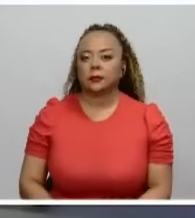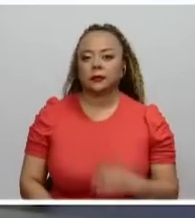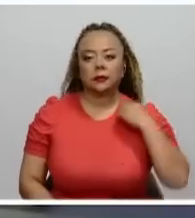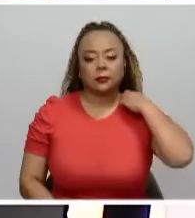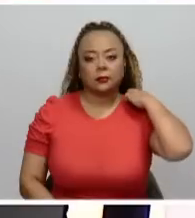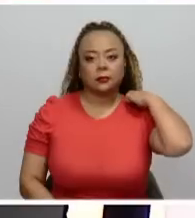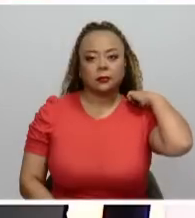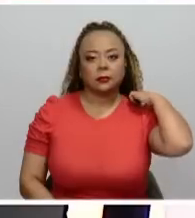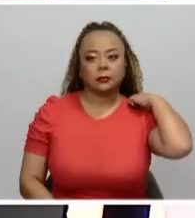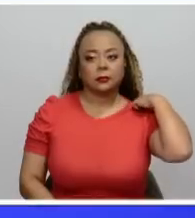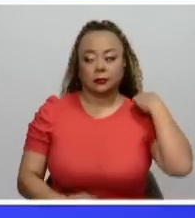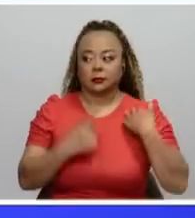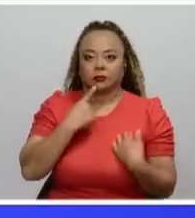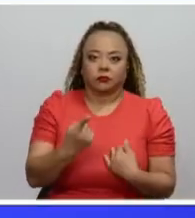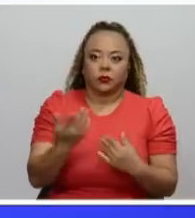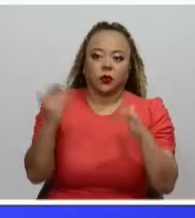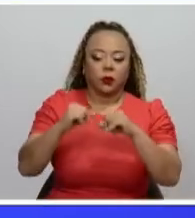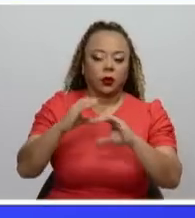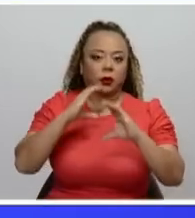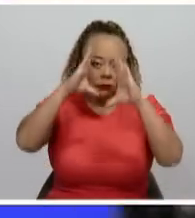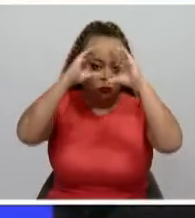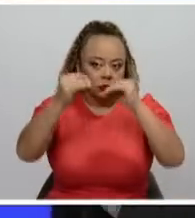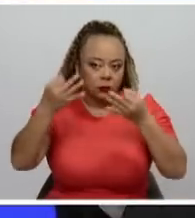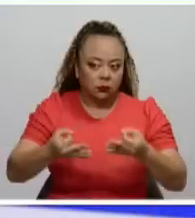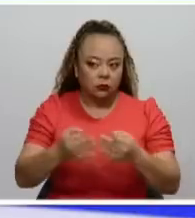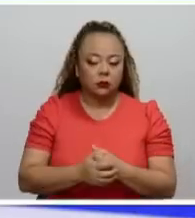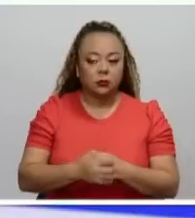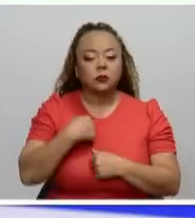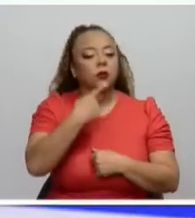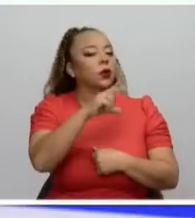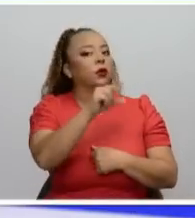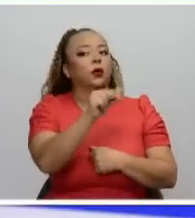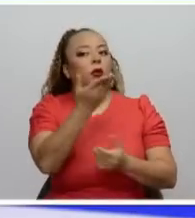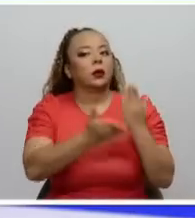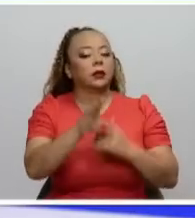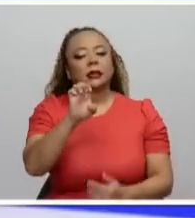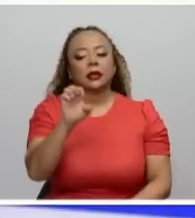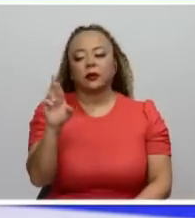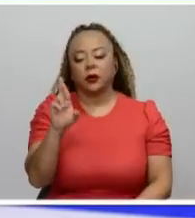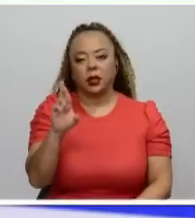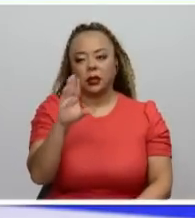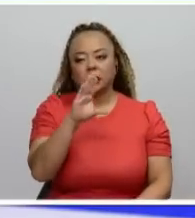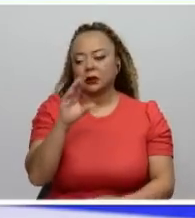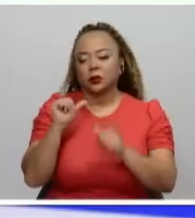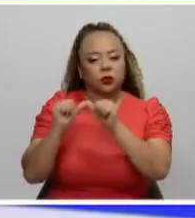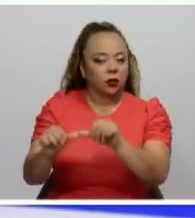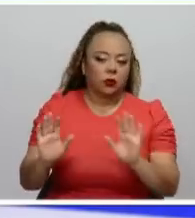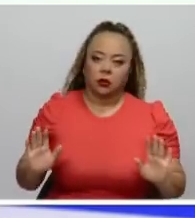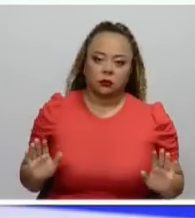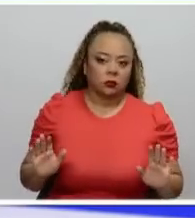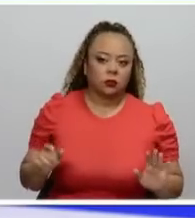por eso digamos A ver no hay un comunicado oficial lo que digo es No necesariamente Don Erick Rodríguez y van a continuar